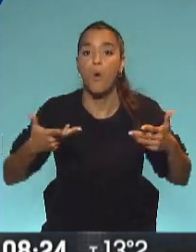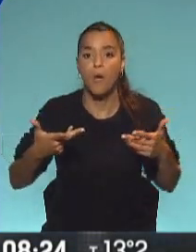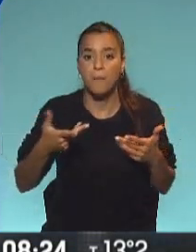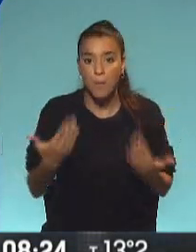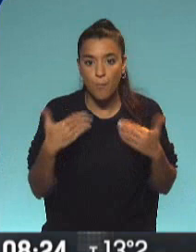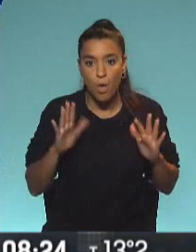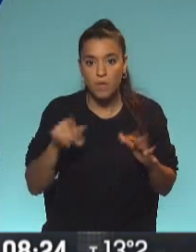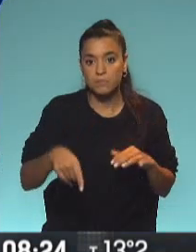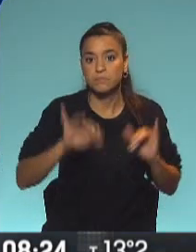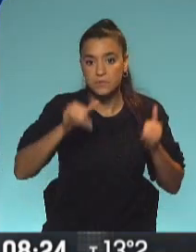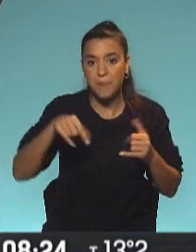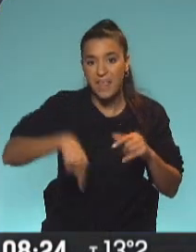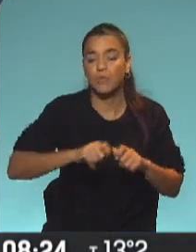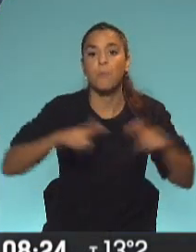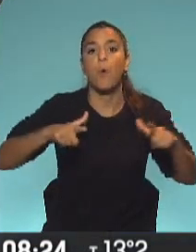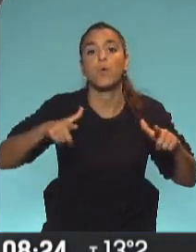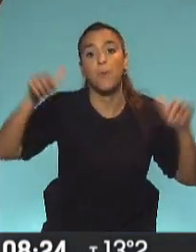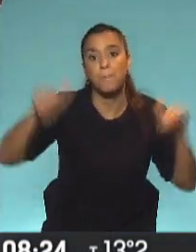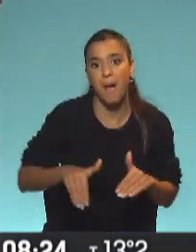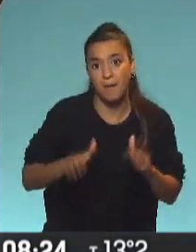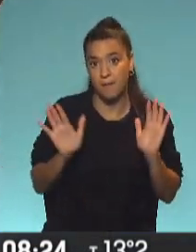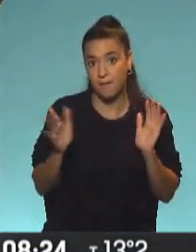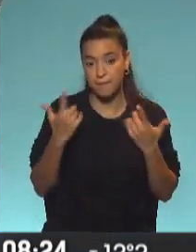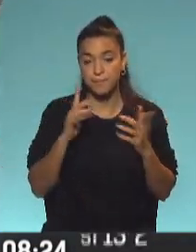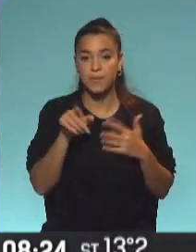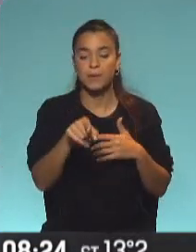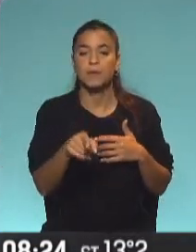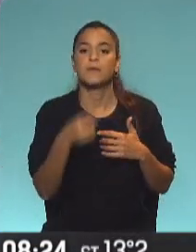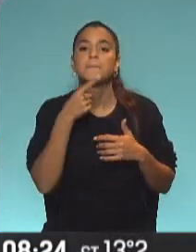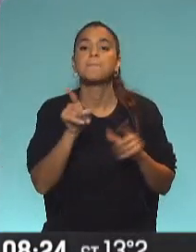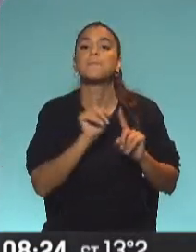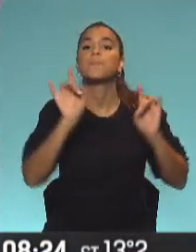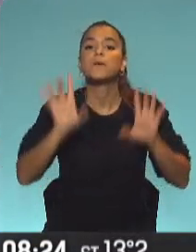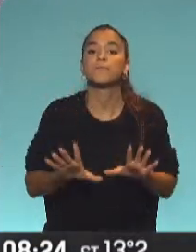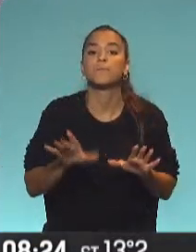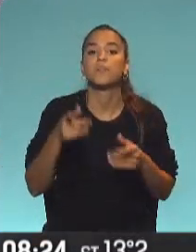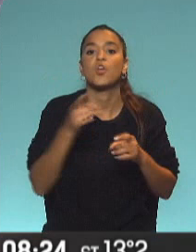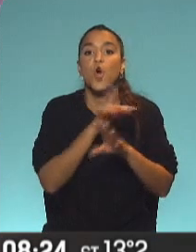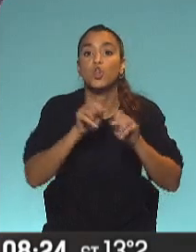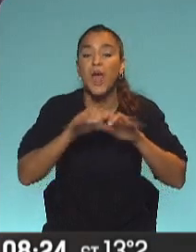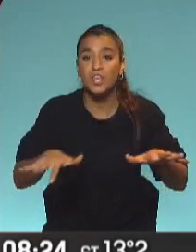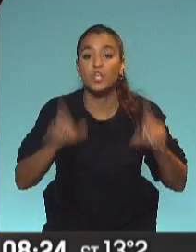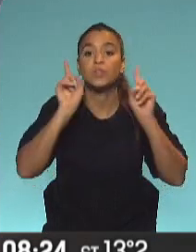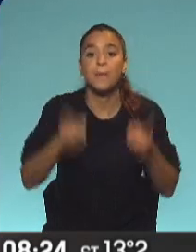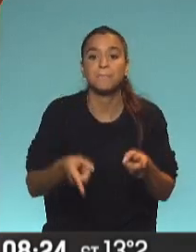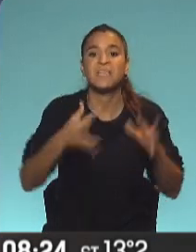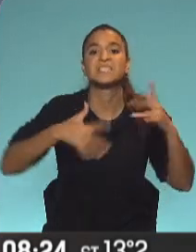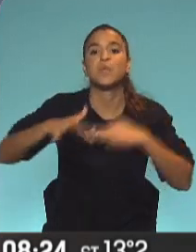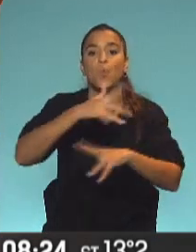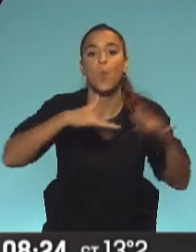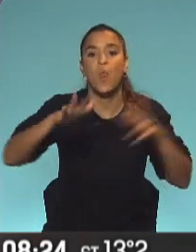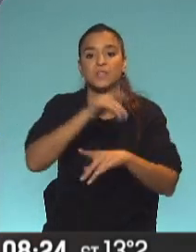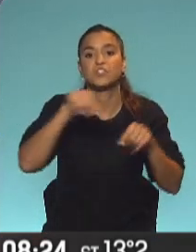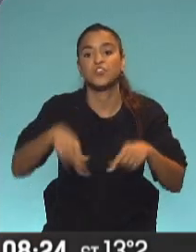actuar para que sí lo sea. Exactamente, y contener, insisto con esto, no únicamente el nivel de contagio, sino la circulación